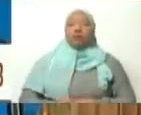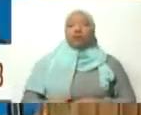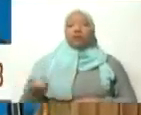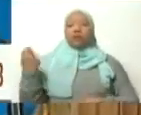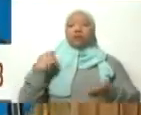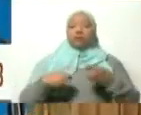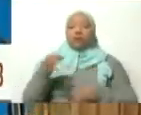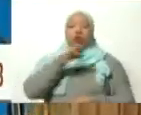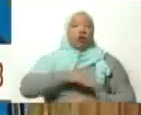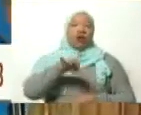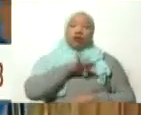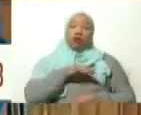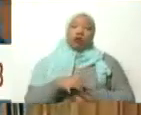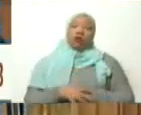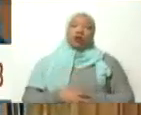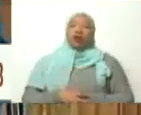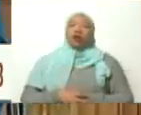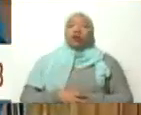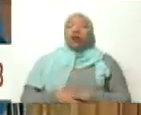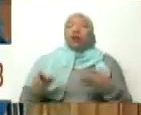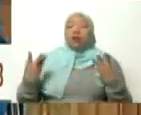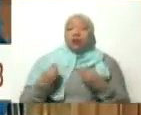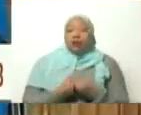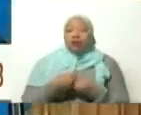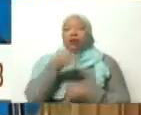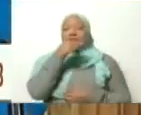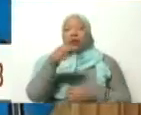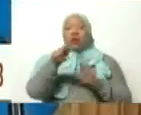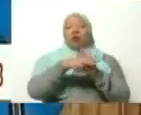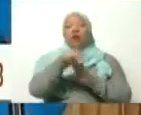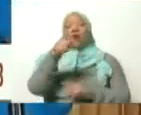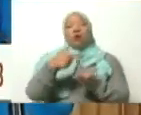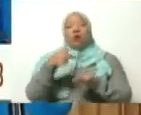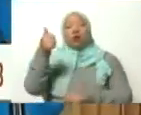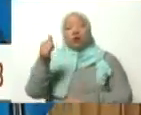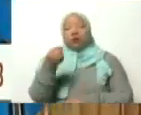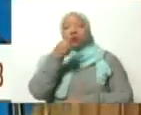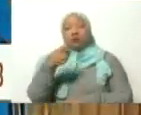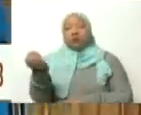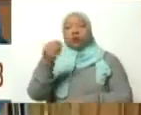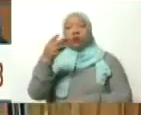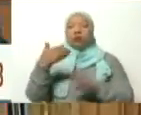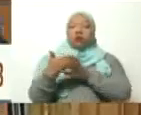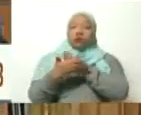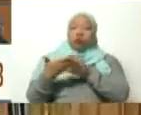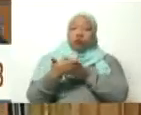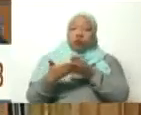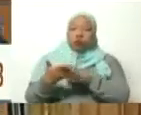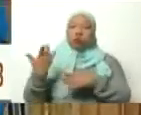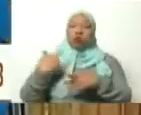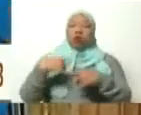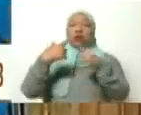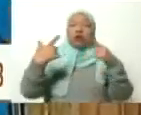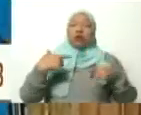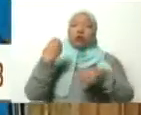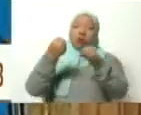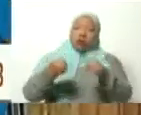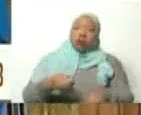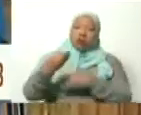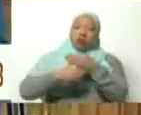cartografía social, guiados por el método del 1x10, por el mapa de soluciones y por la agenda concreta de